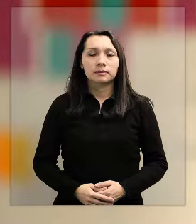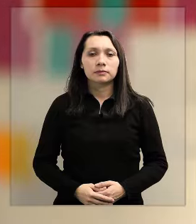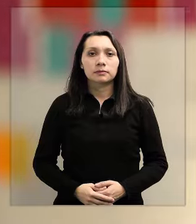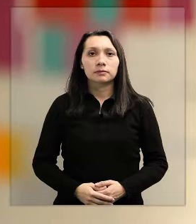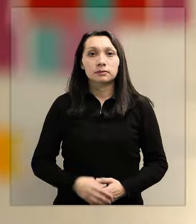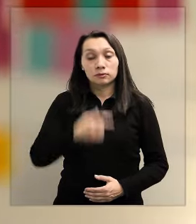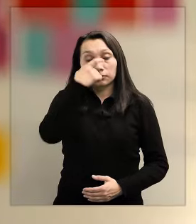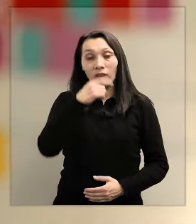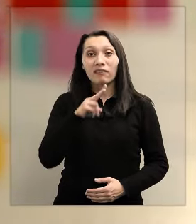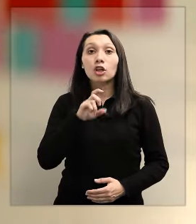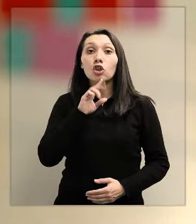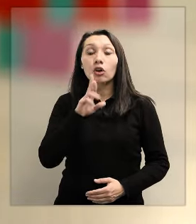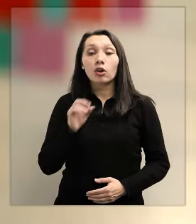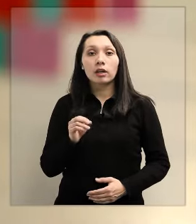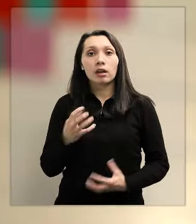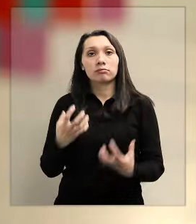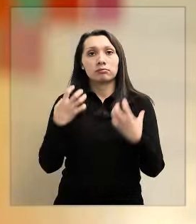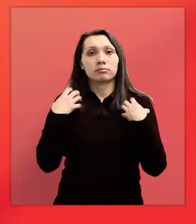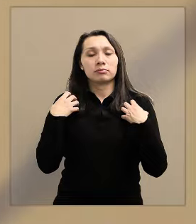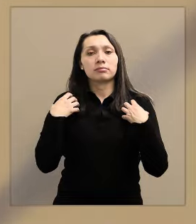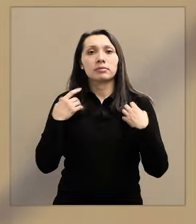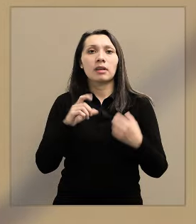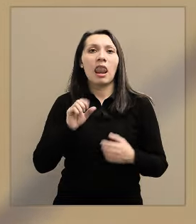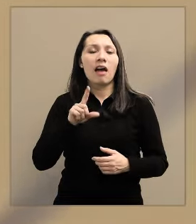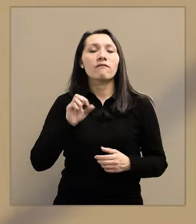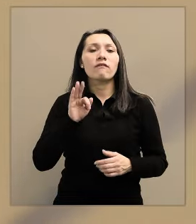Soy Victoria y soy la gerente de operaciones de LabForYou.